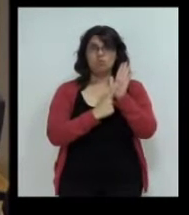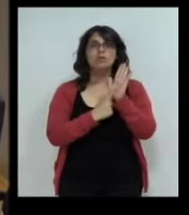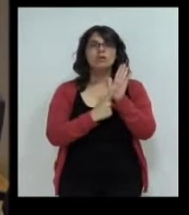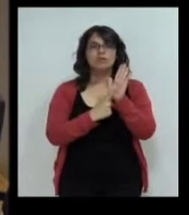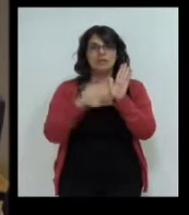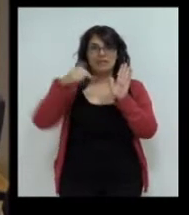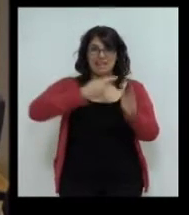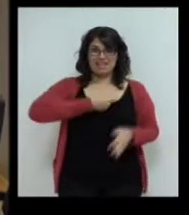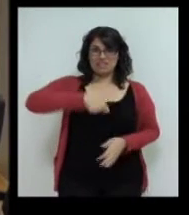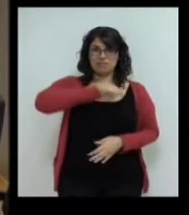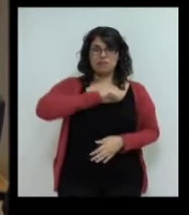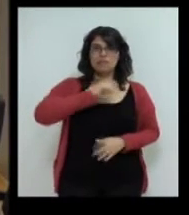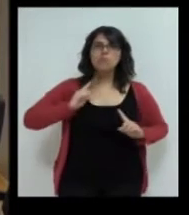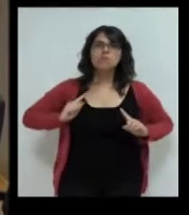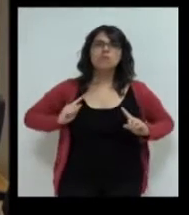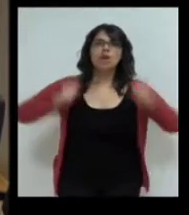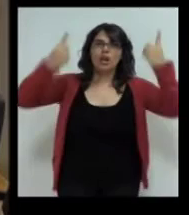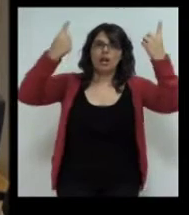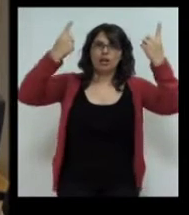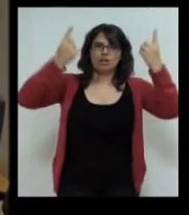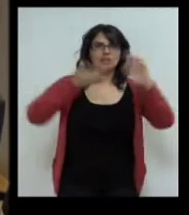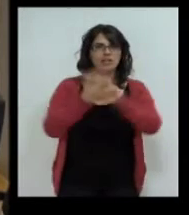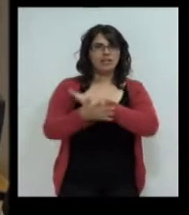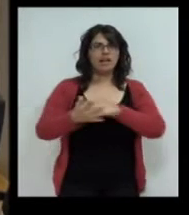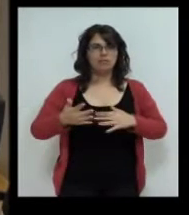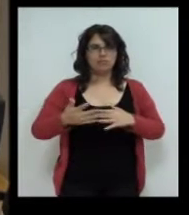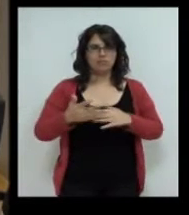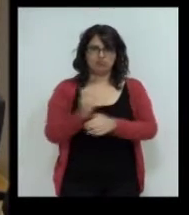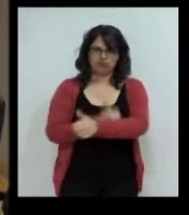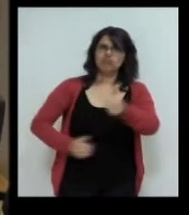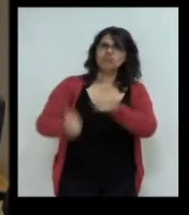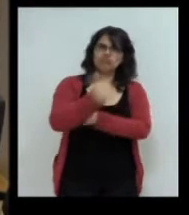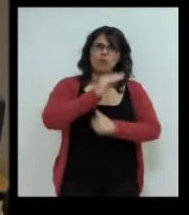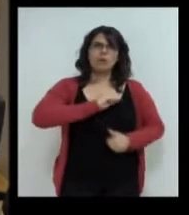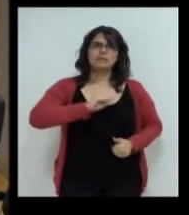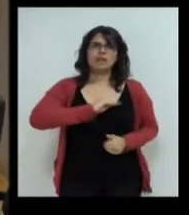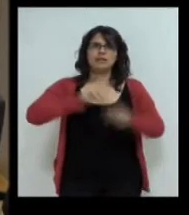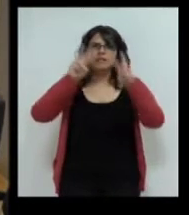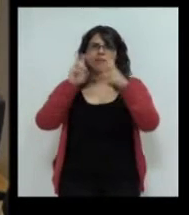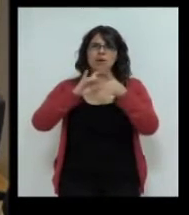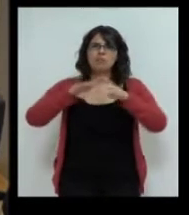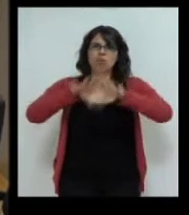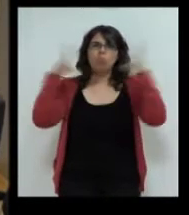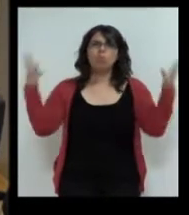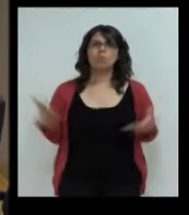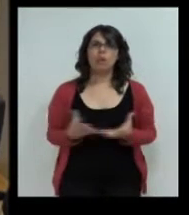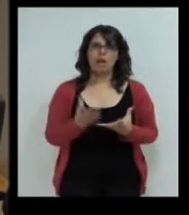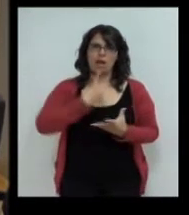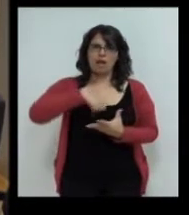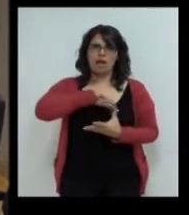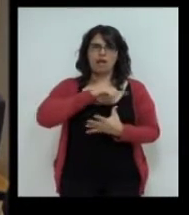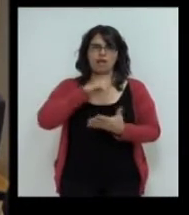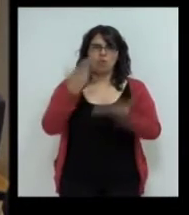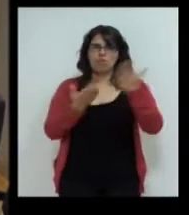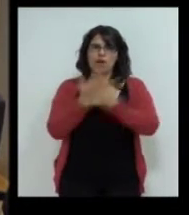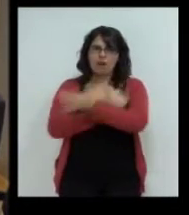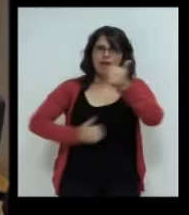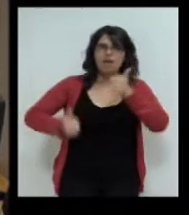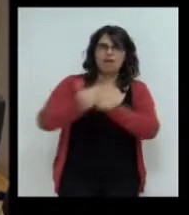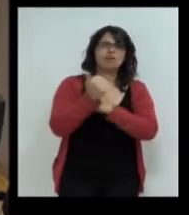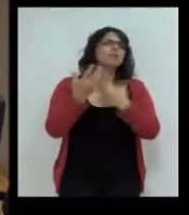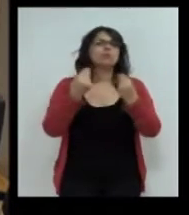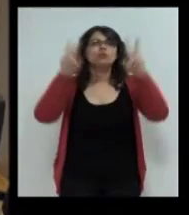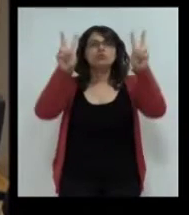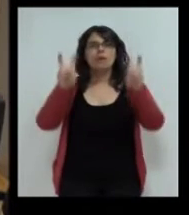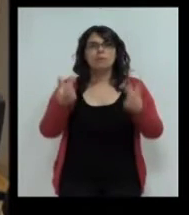en España hemos sido pioneros y hemos ido muy por delante, desde una perspectiva global, desde una perspectiva mundial, hemos ido por delante en muchos aspectos en